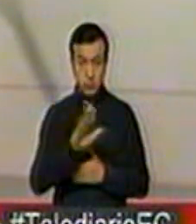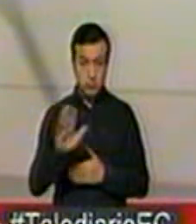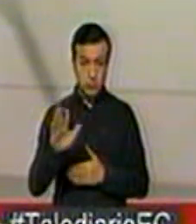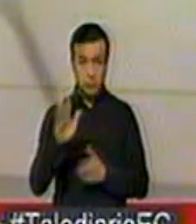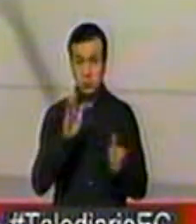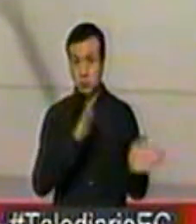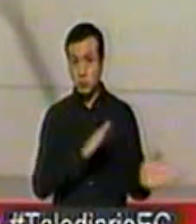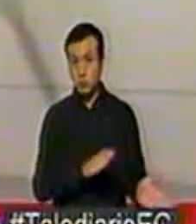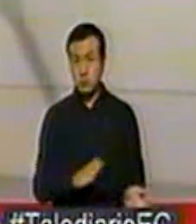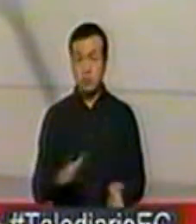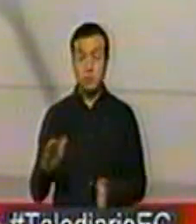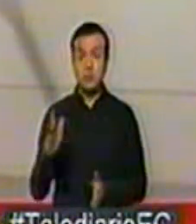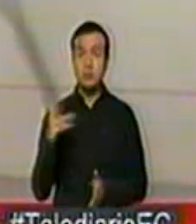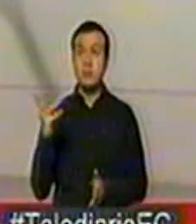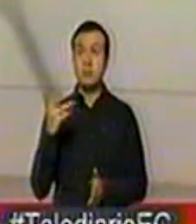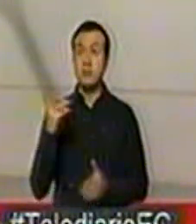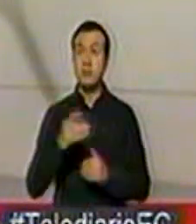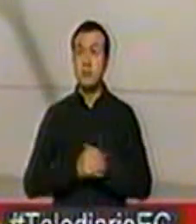poder